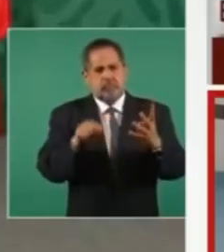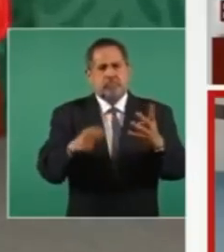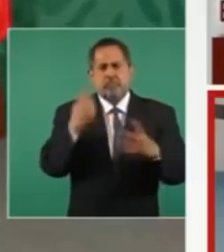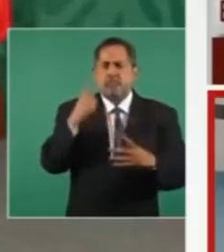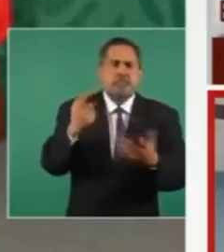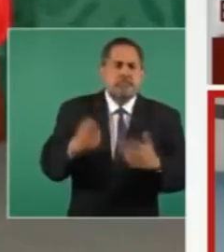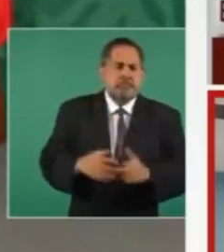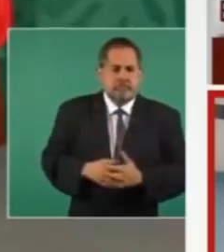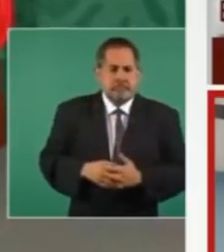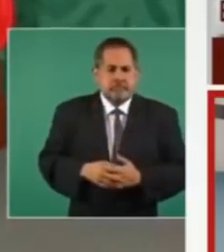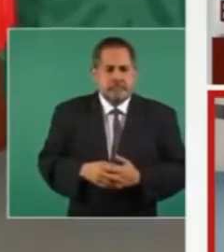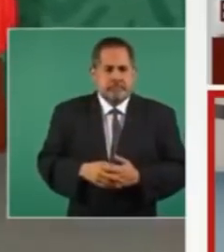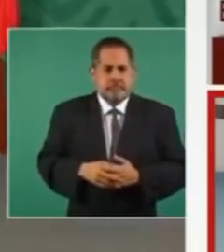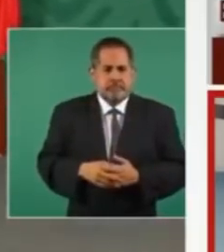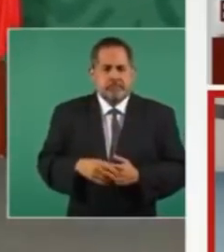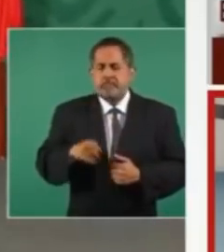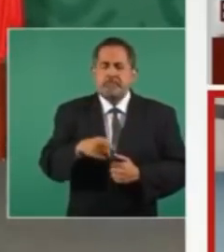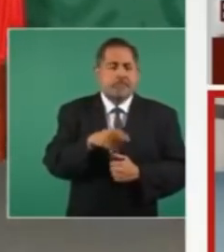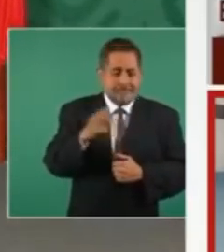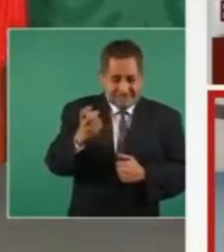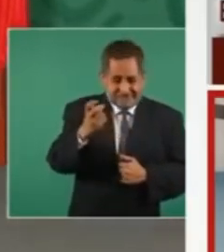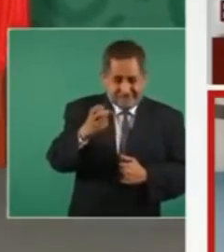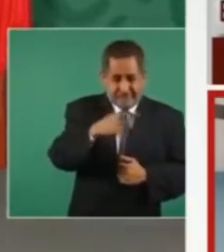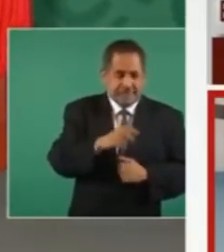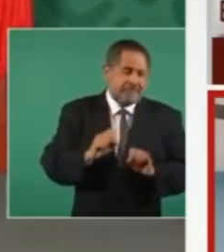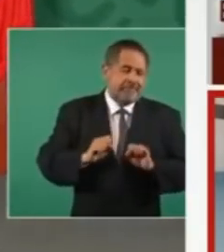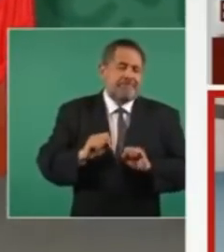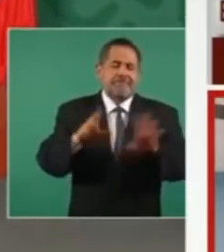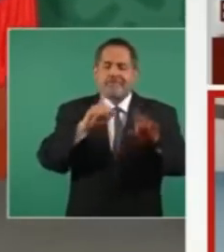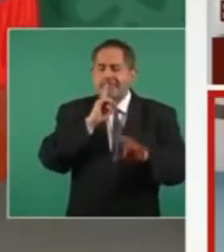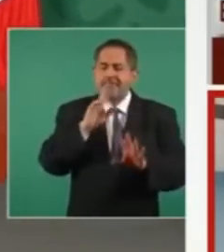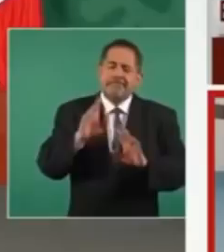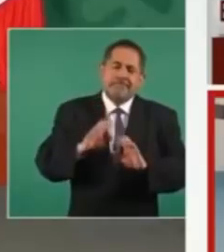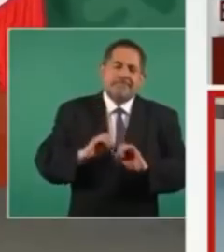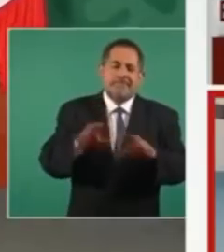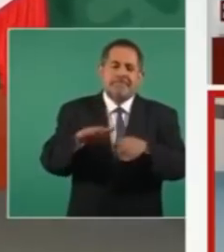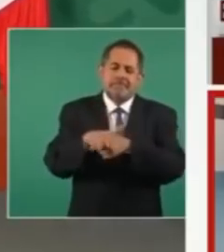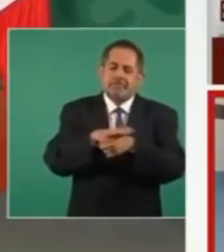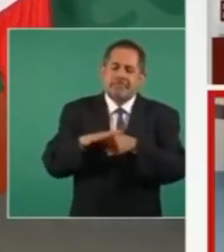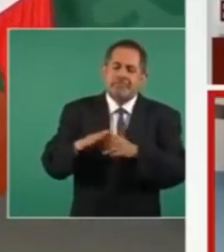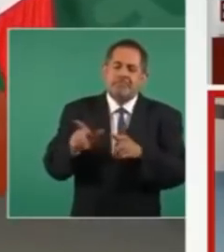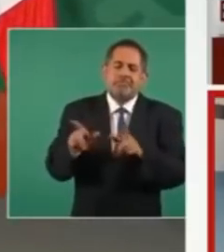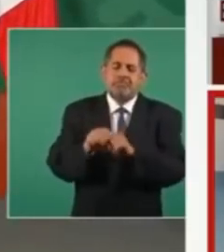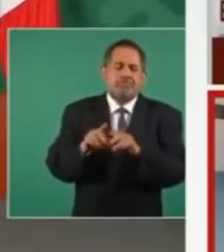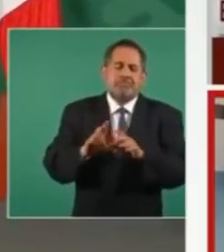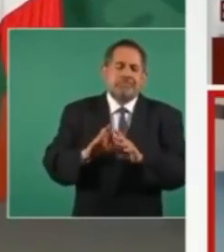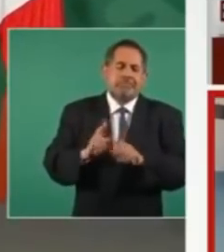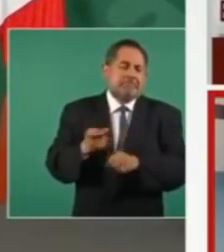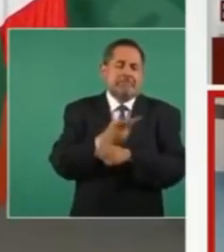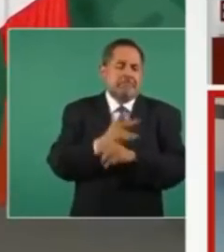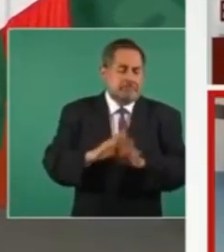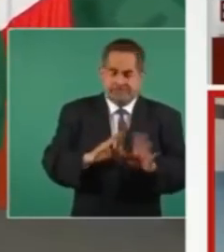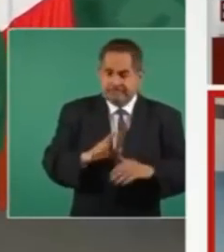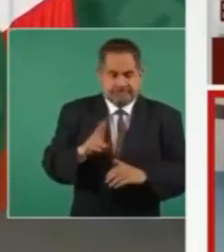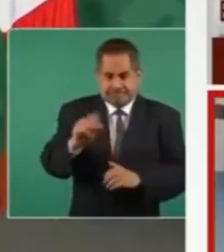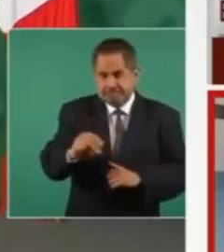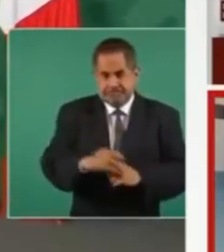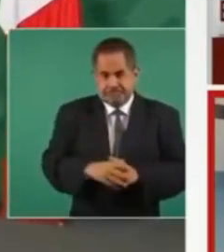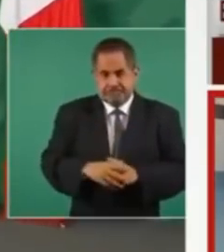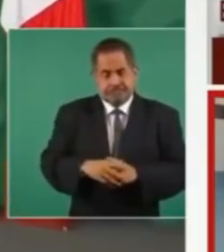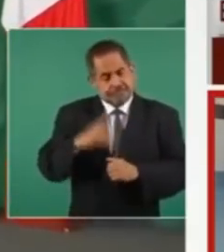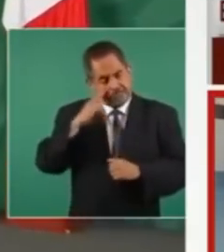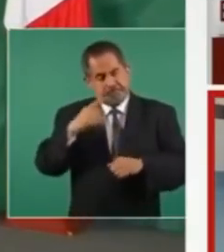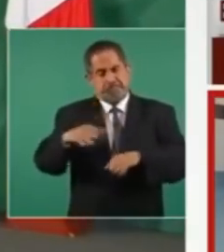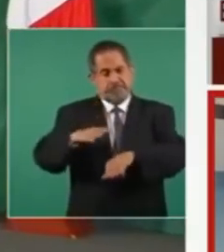para que no se quede en el ámbito local este asunto y que